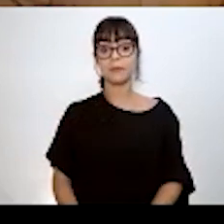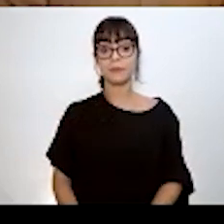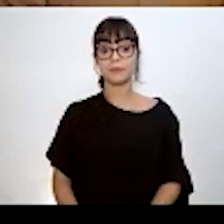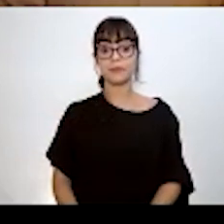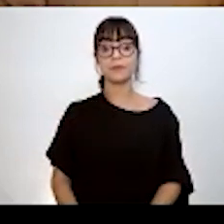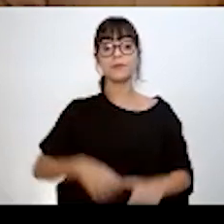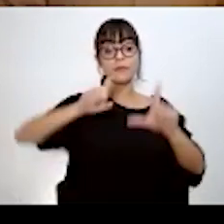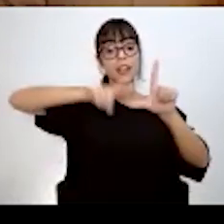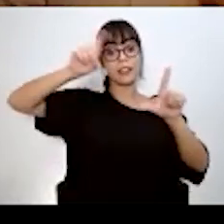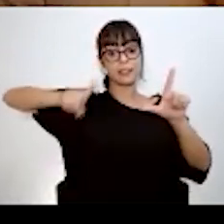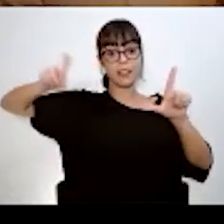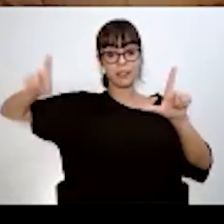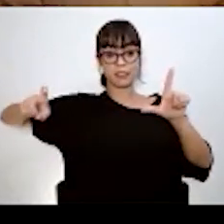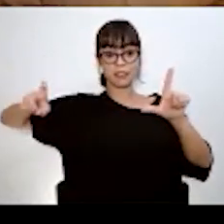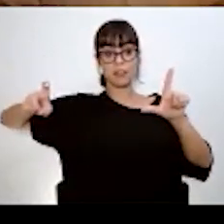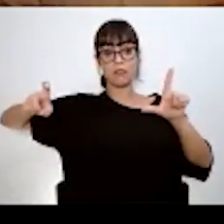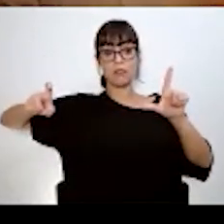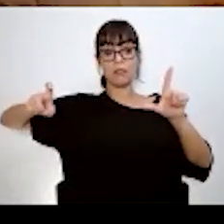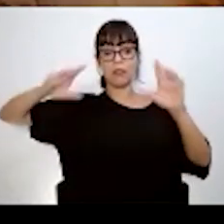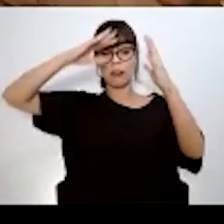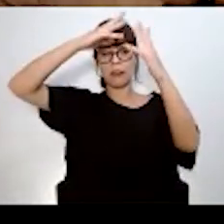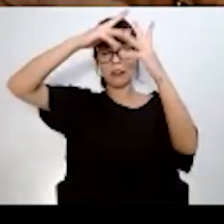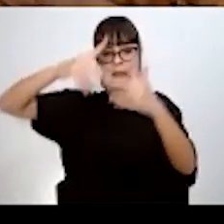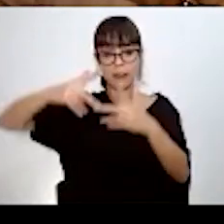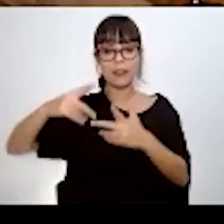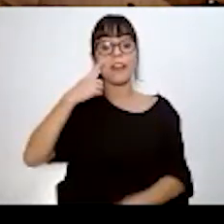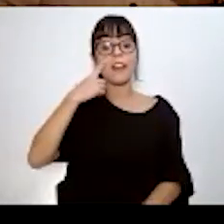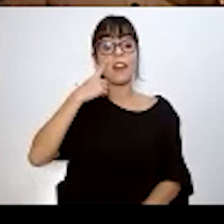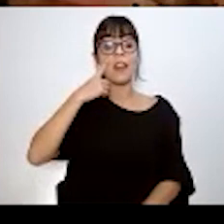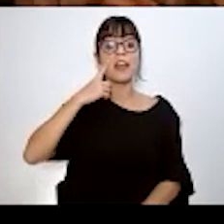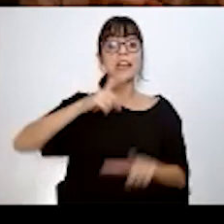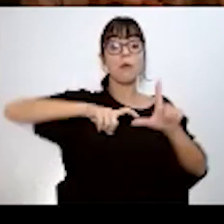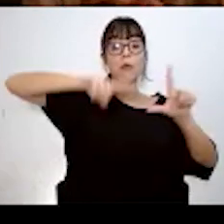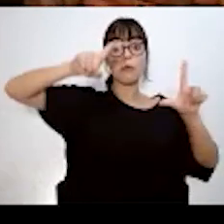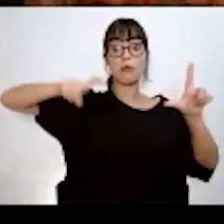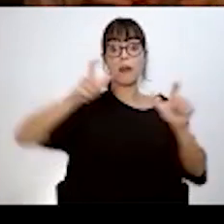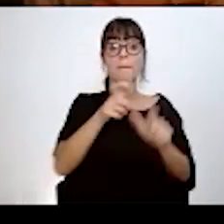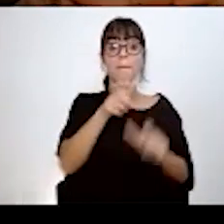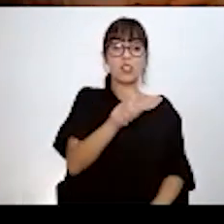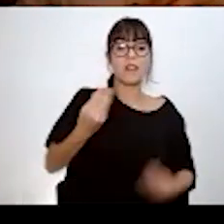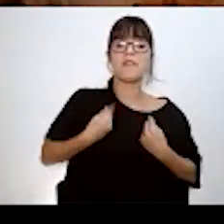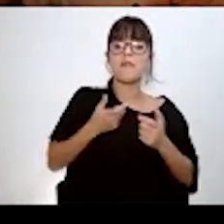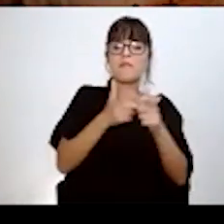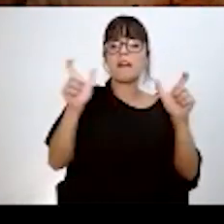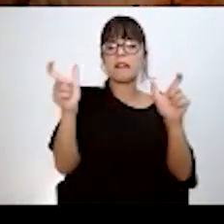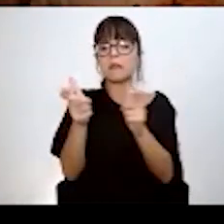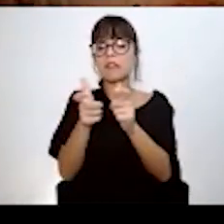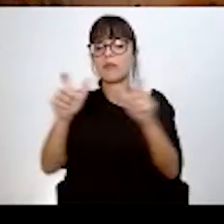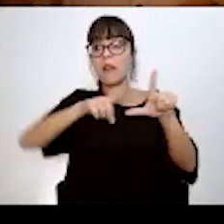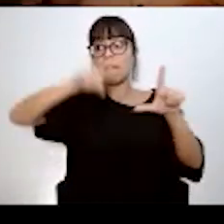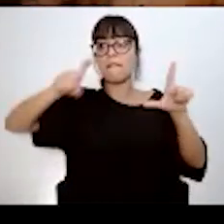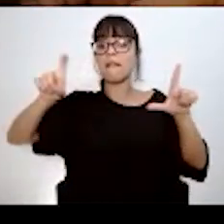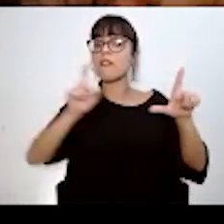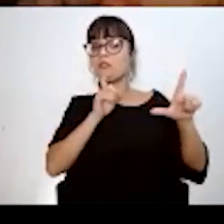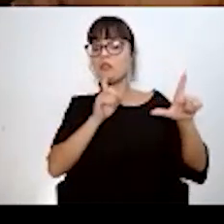estadístico que lo sitúe, este proceso de crecimiento, en modelos de crecimientos preestablecidos, ¿no? Se